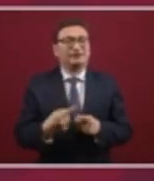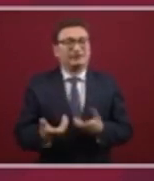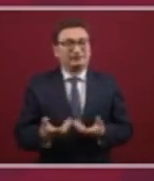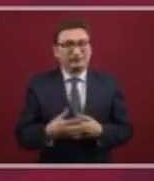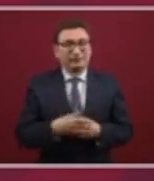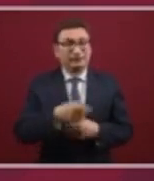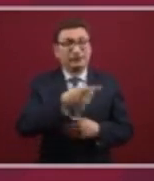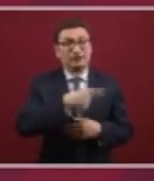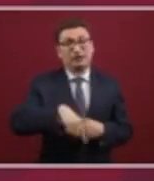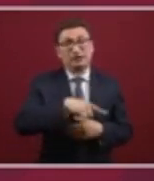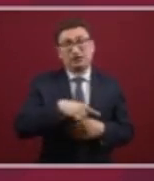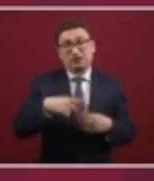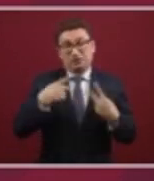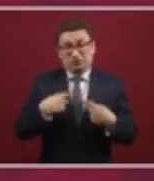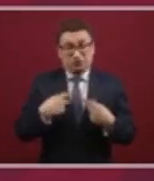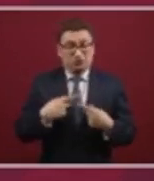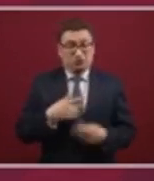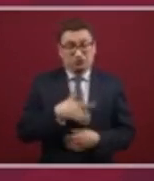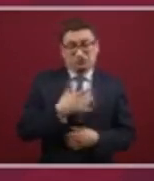de la justicia.